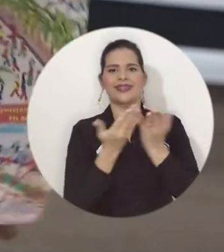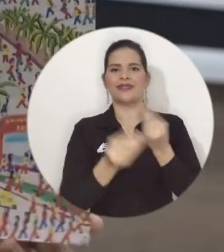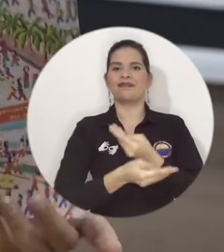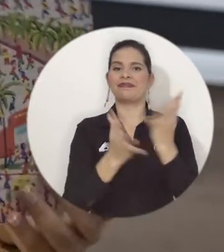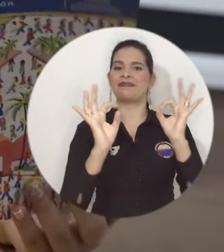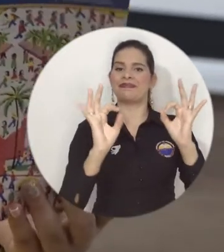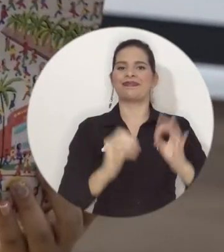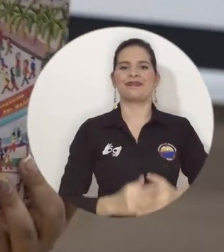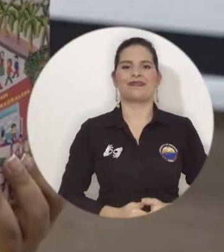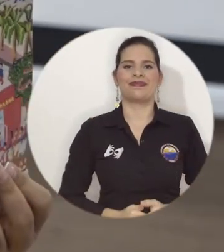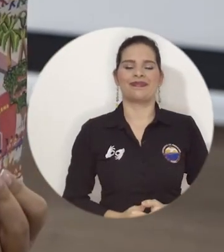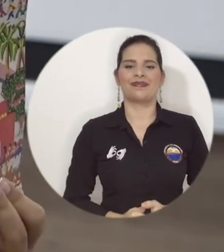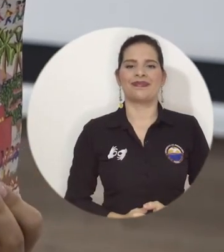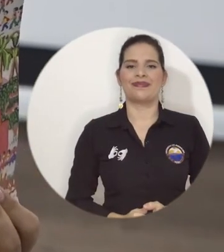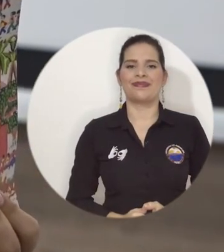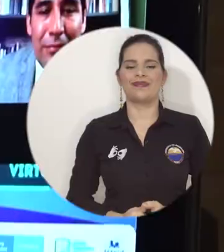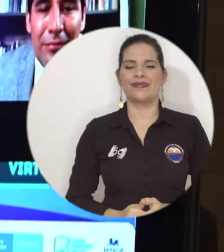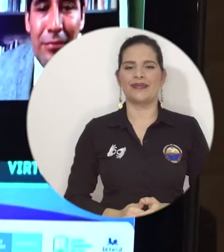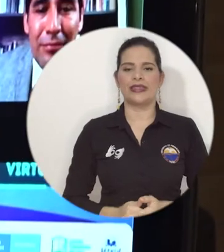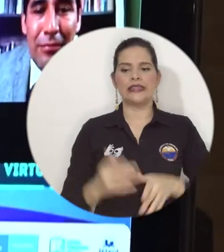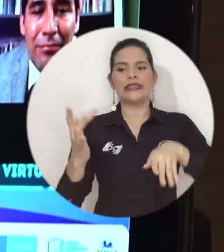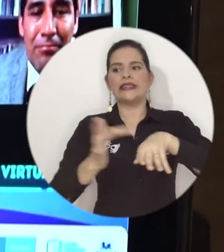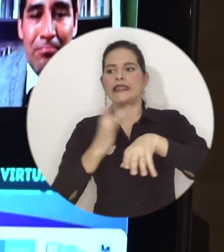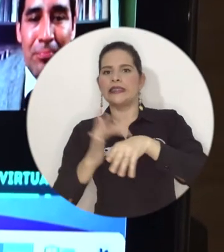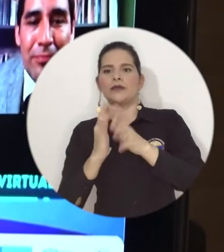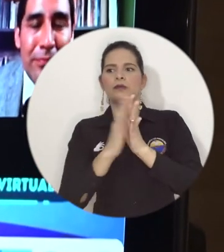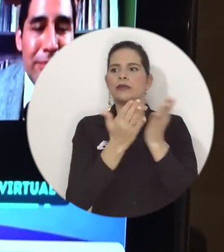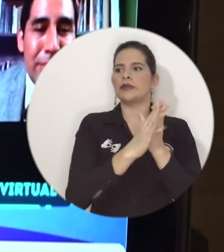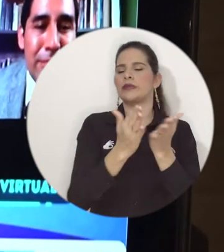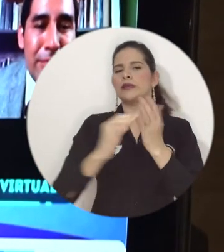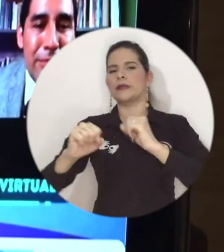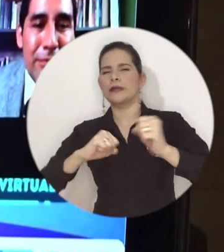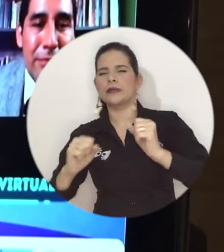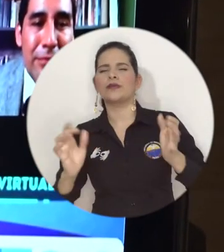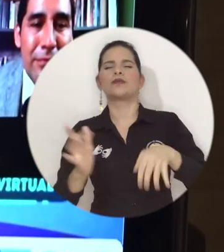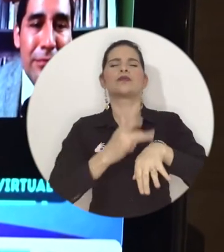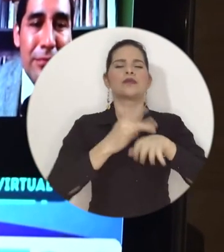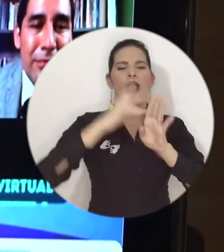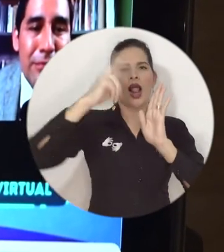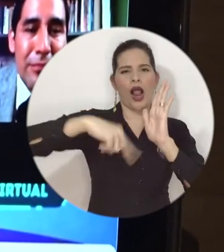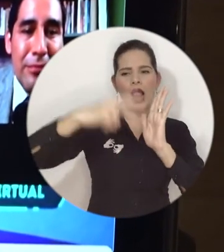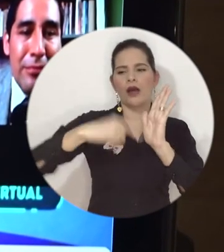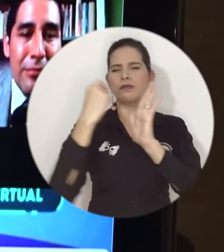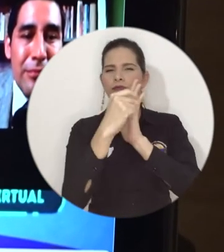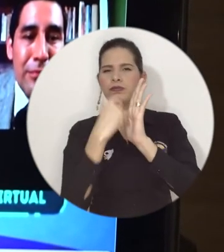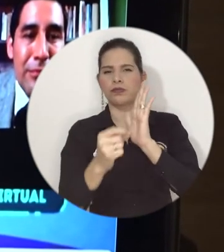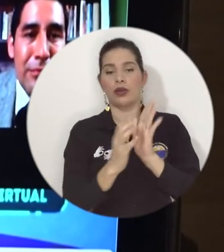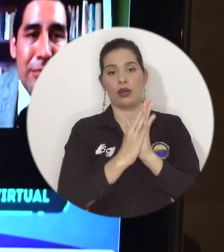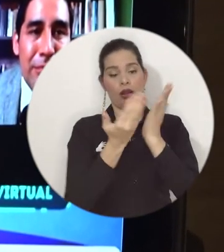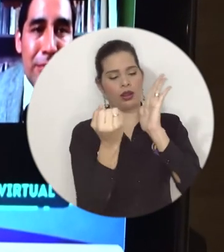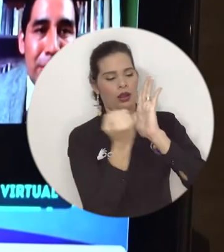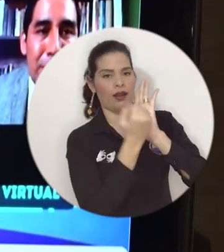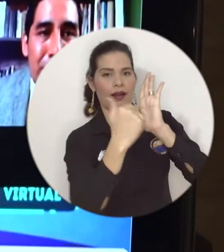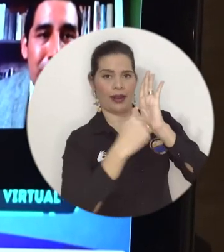la elaboración de cuentos, artículos científicos, poesías y diferentes narrativas.